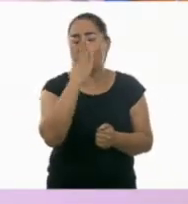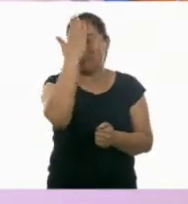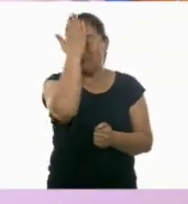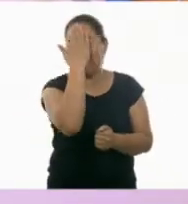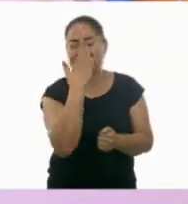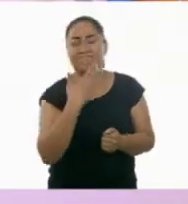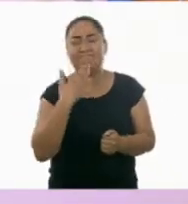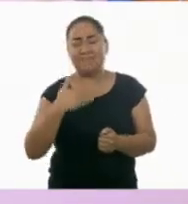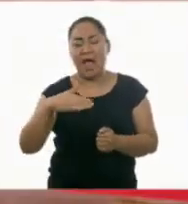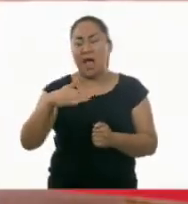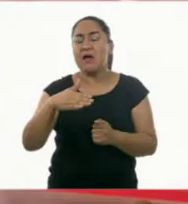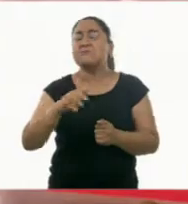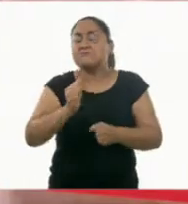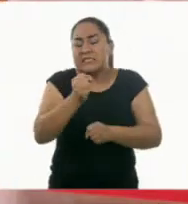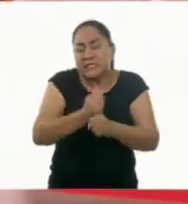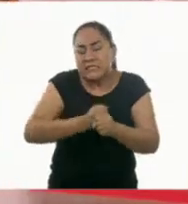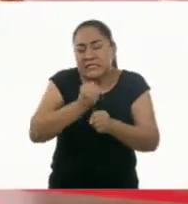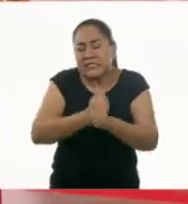practicando kung fu.